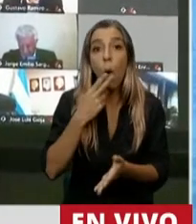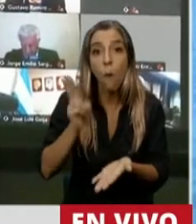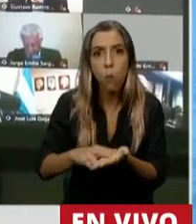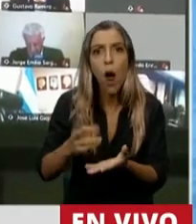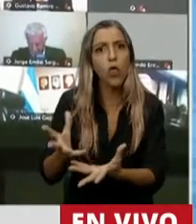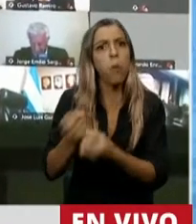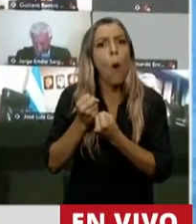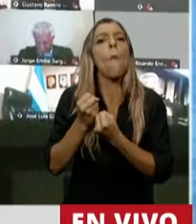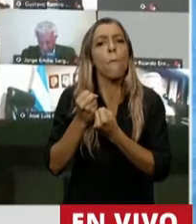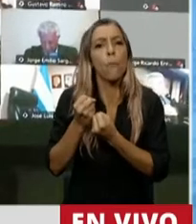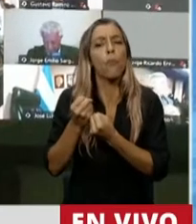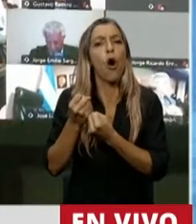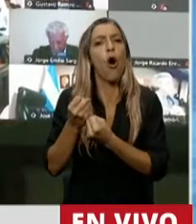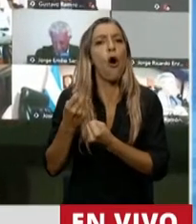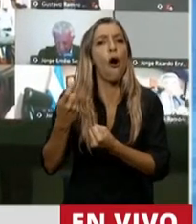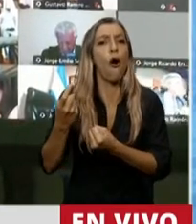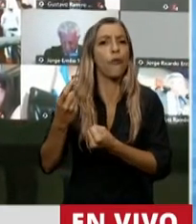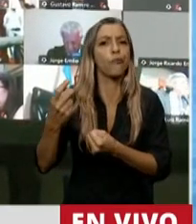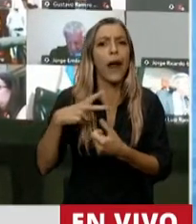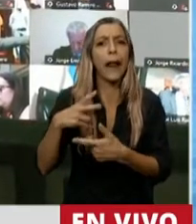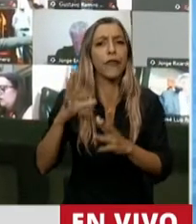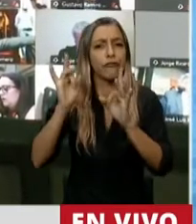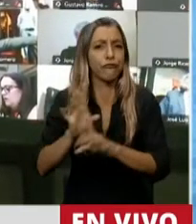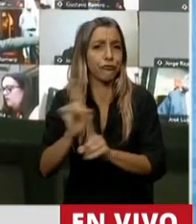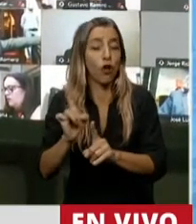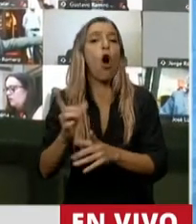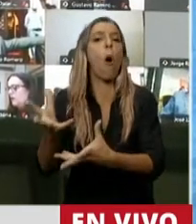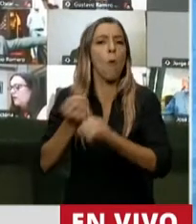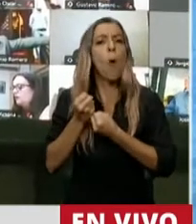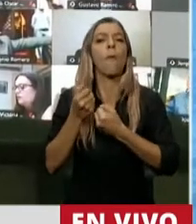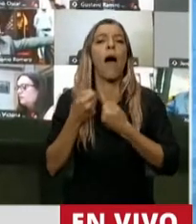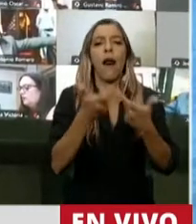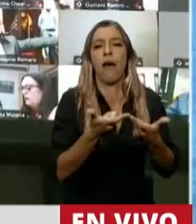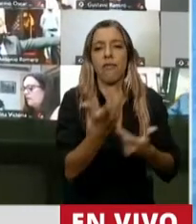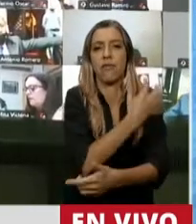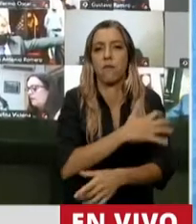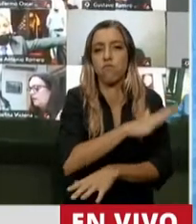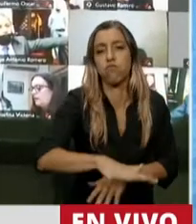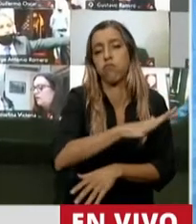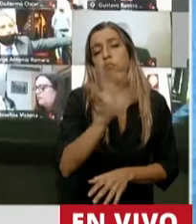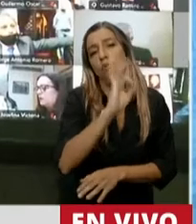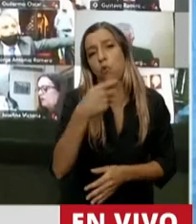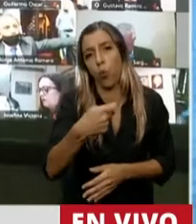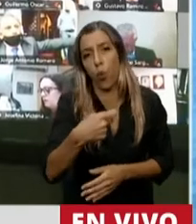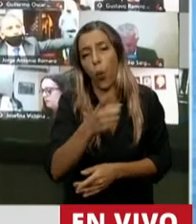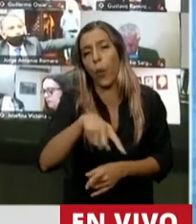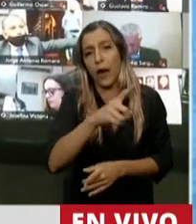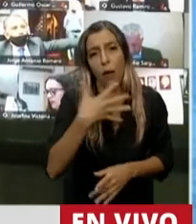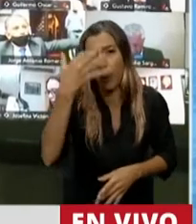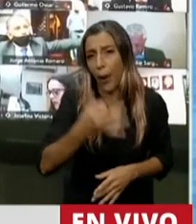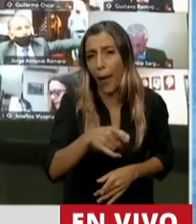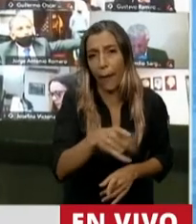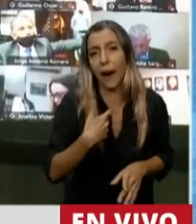ajuste feroz a los jubilados, moratorias con nombre y apellido, o una pobreza que les es funcional, porque